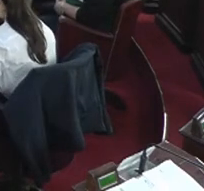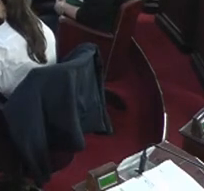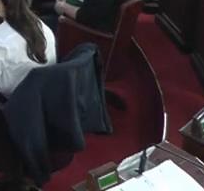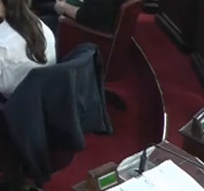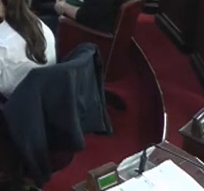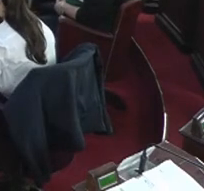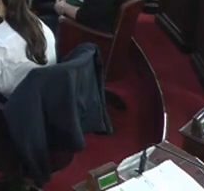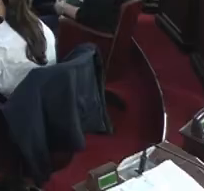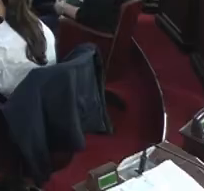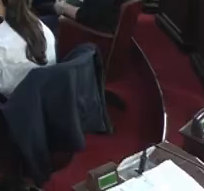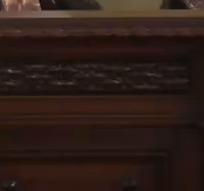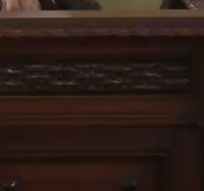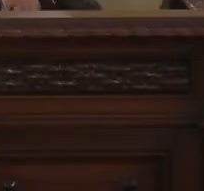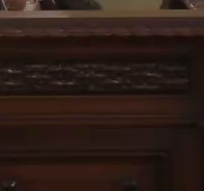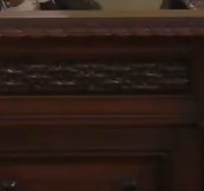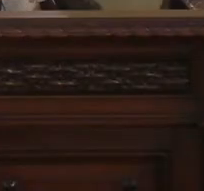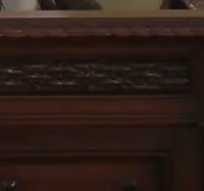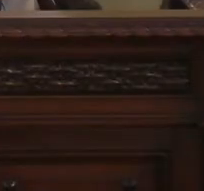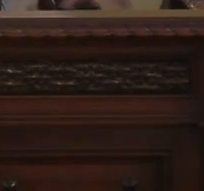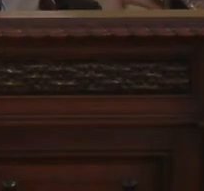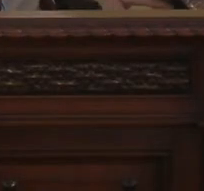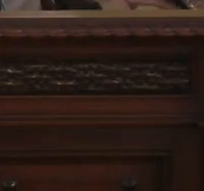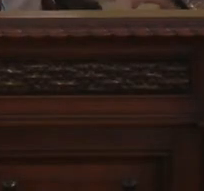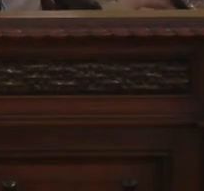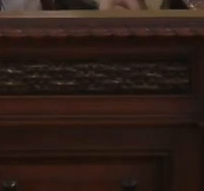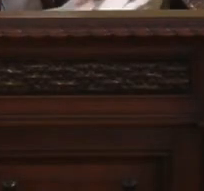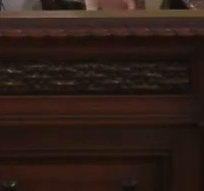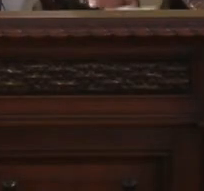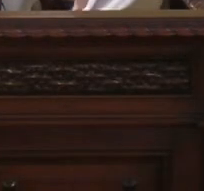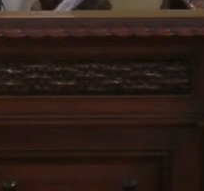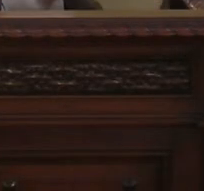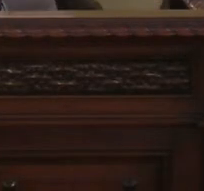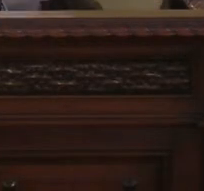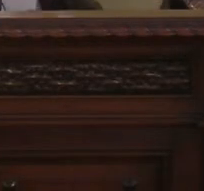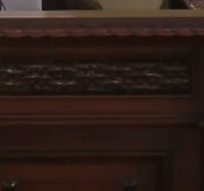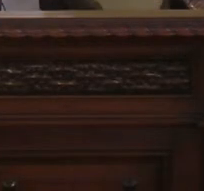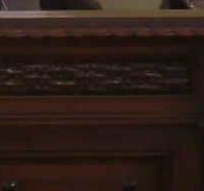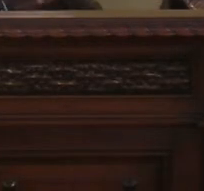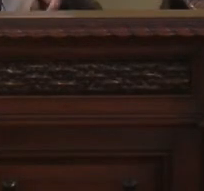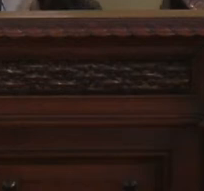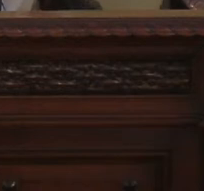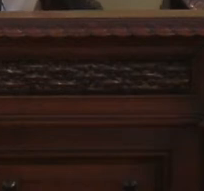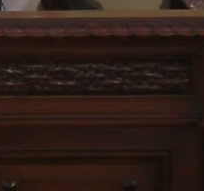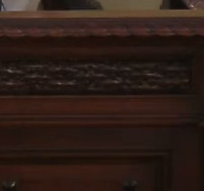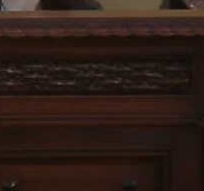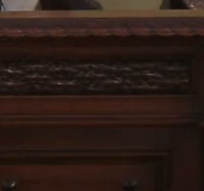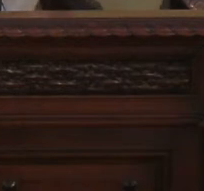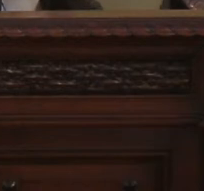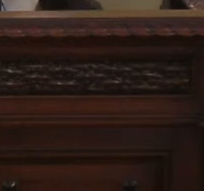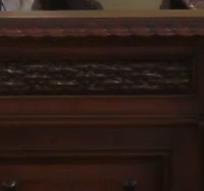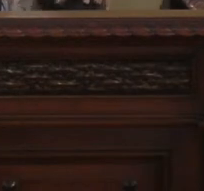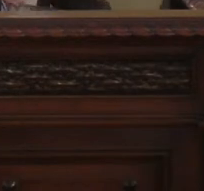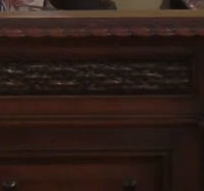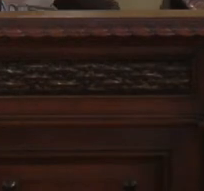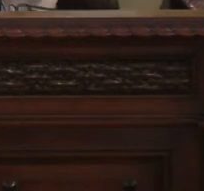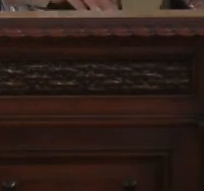Hola. Sí, buenos días a todos. Vamos a dar inicio a las 410 sesiones